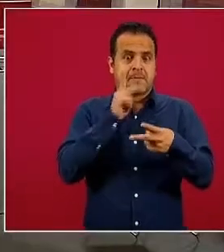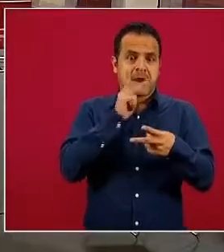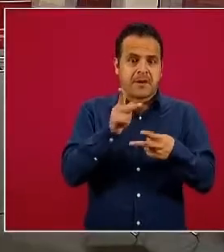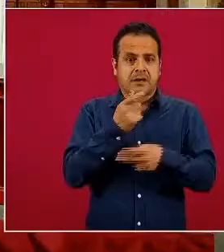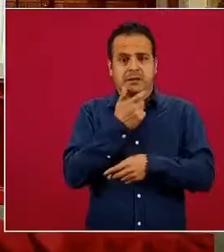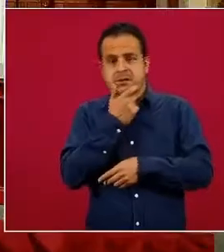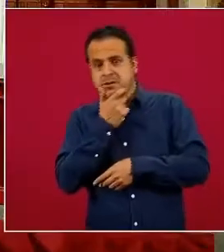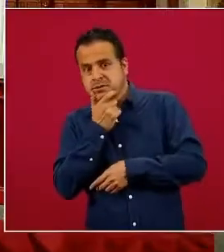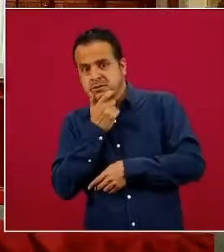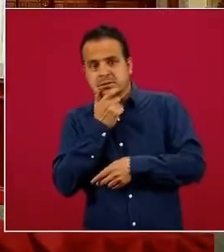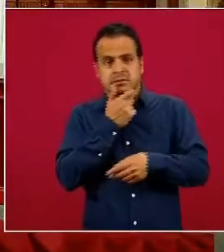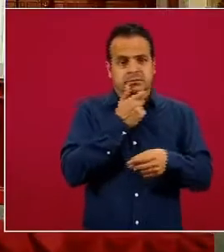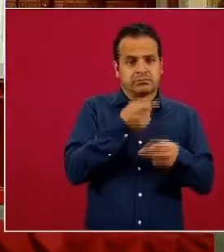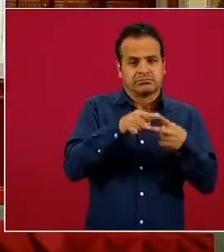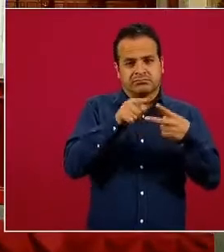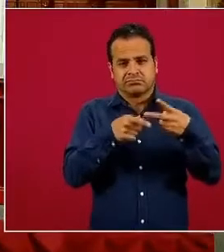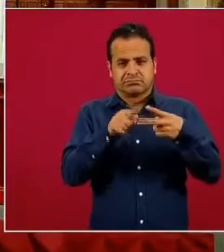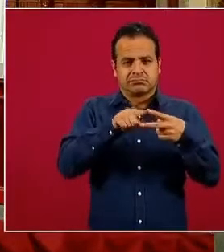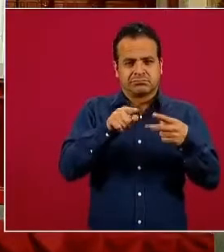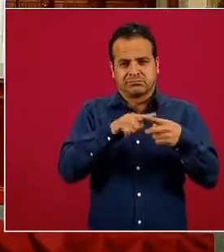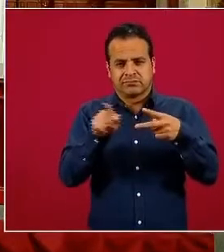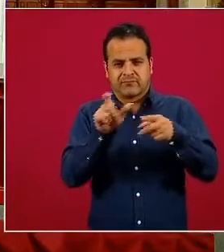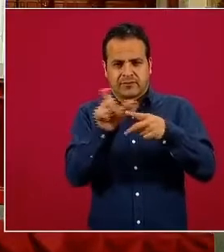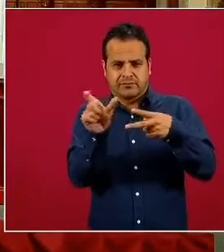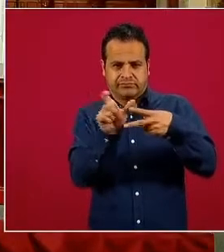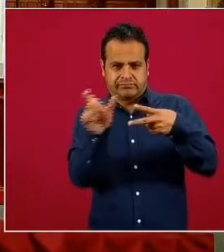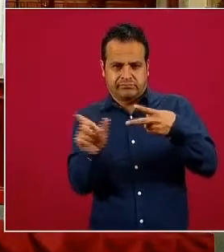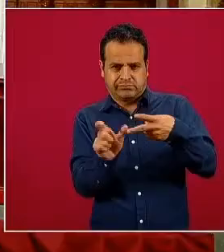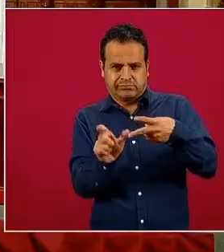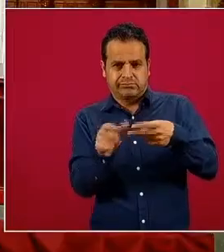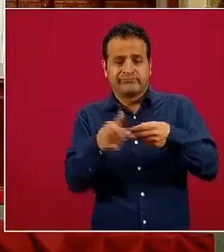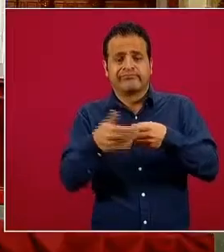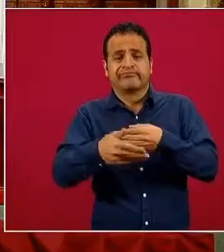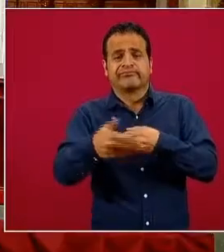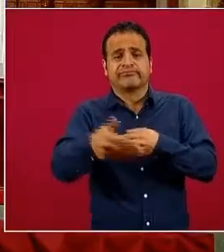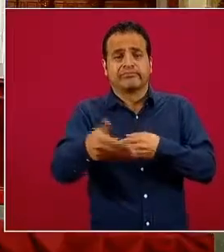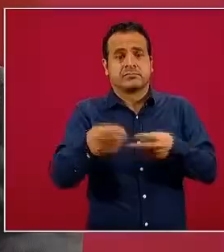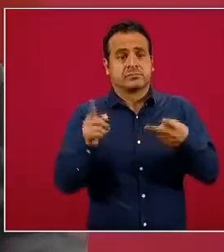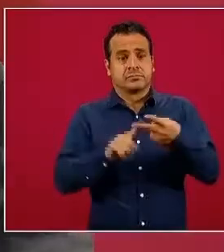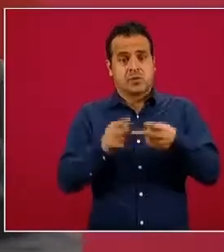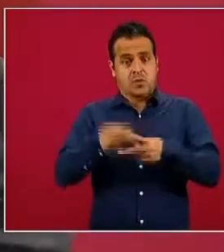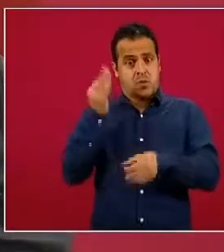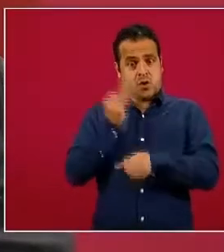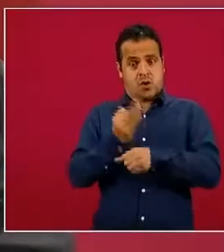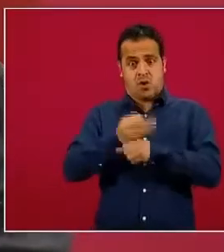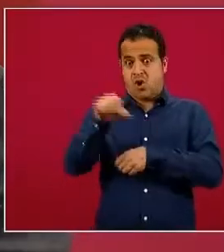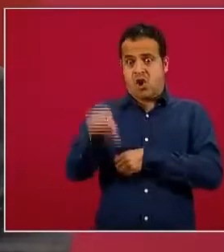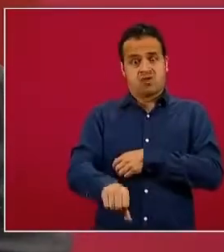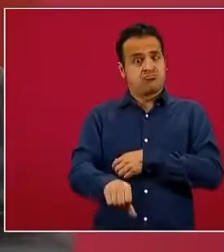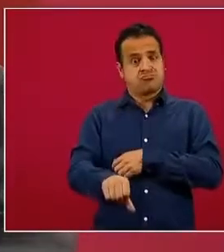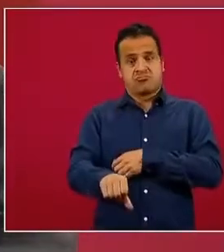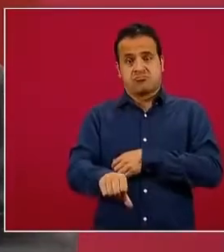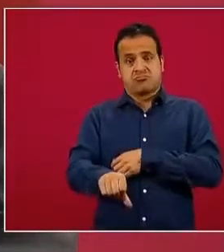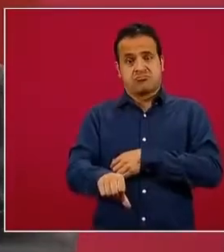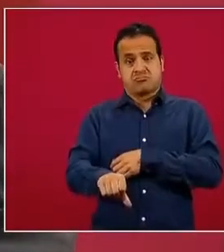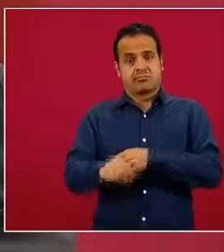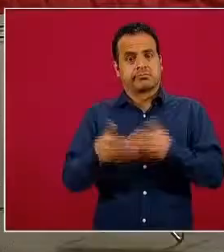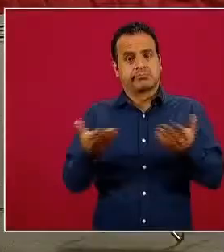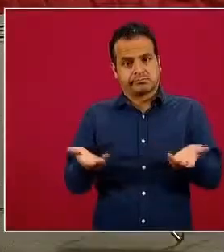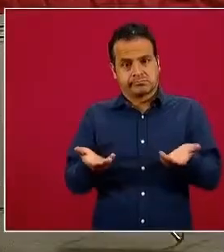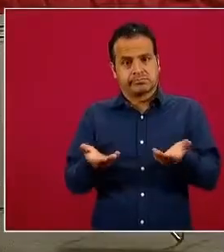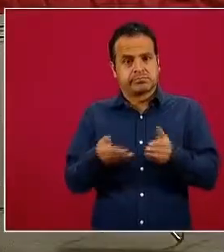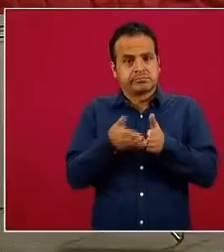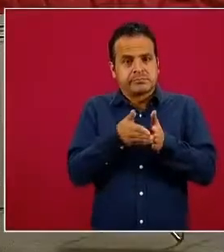forecasting, predicción a largo plazo, y otra que se llama nowcasting, predicción de ahorita. Y usamos un intervalo de 10 días y